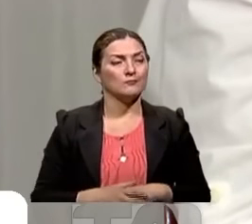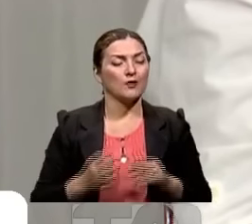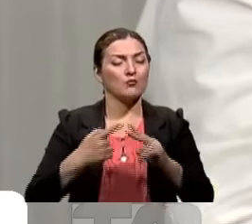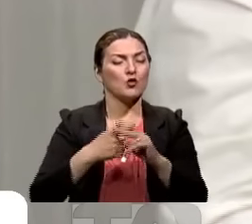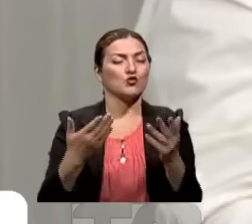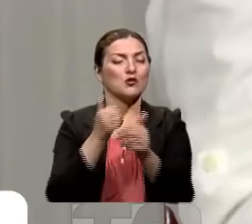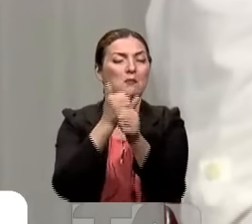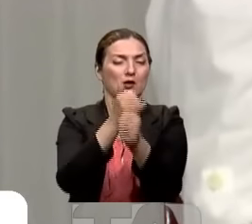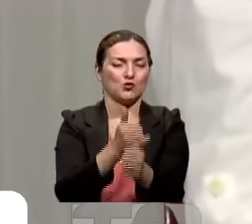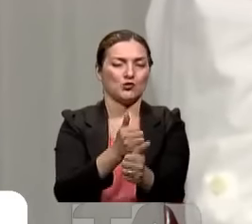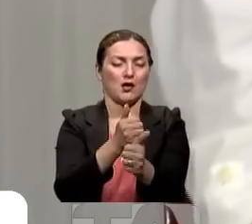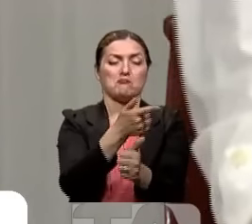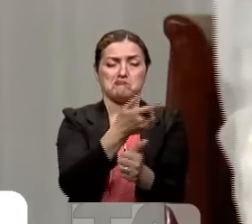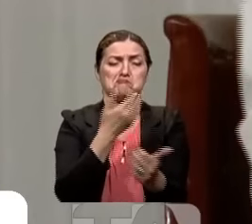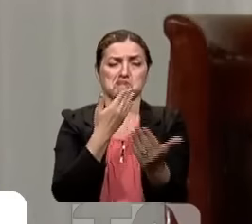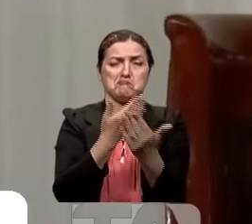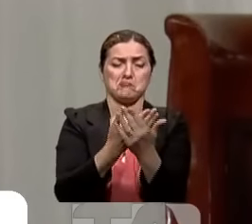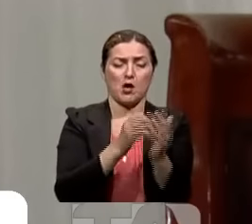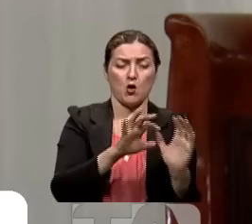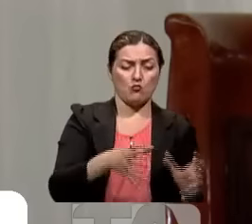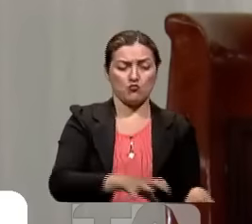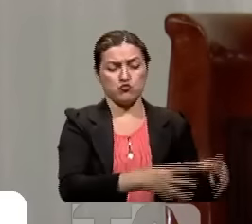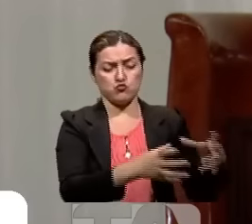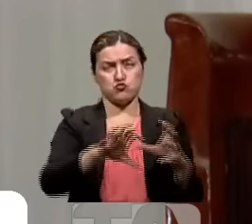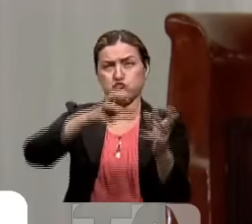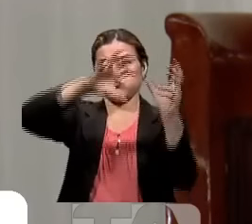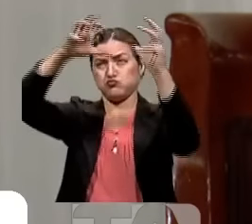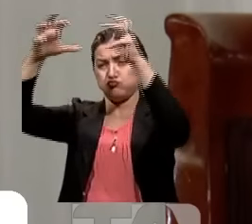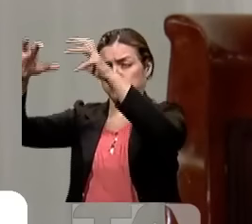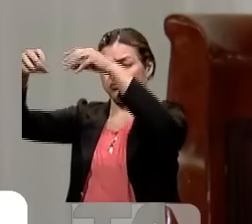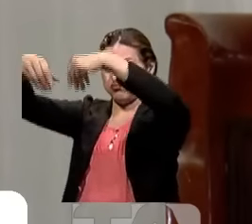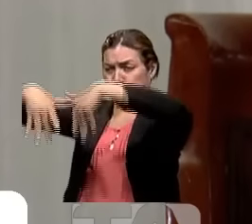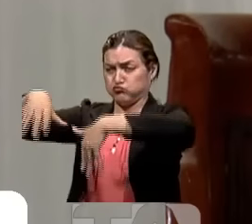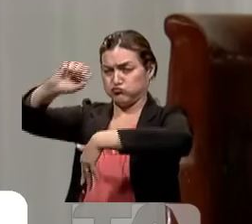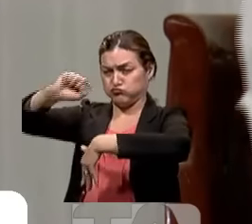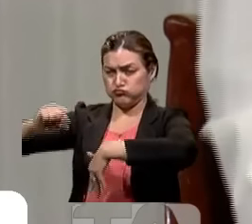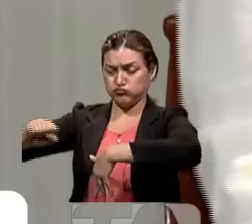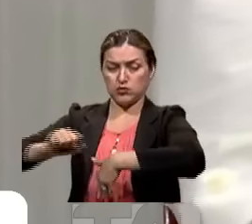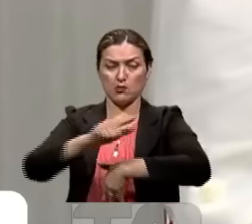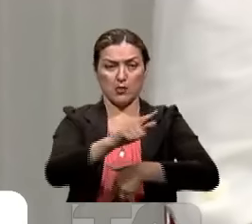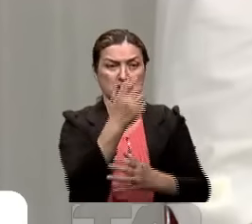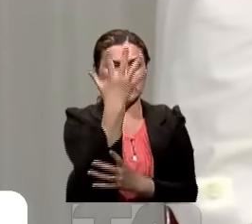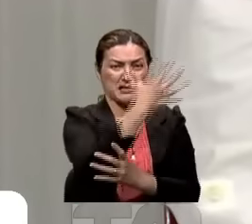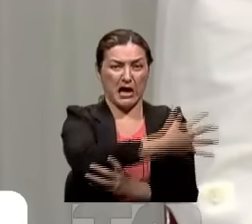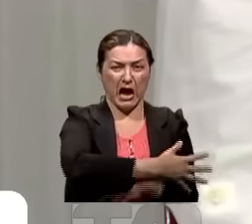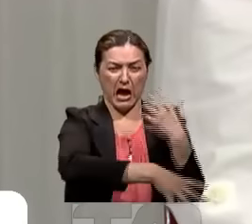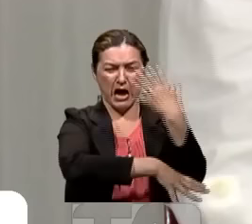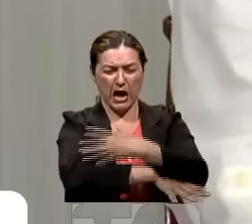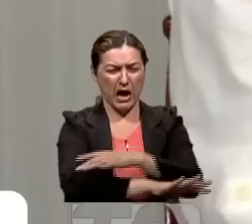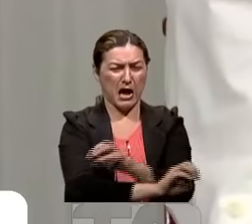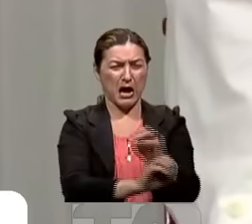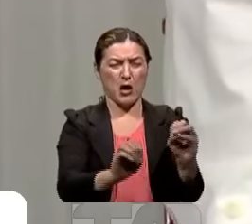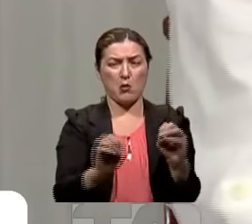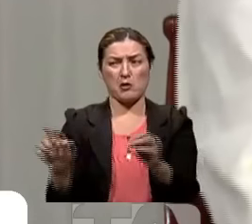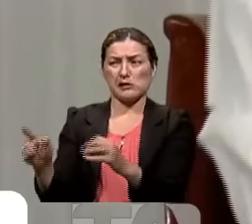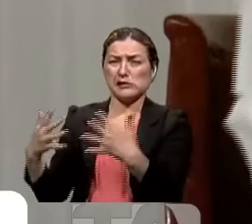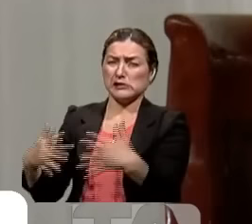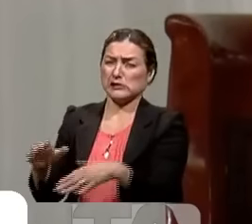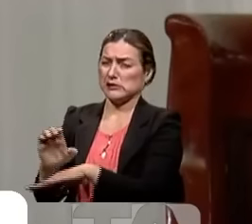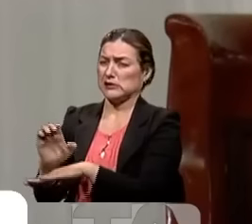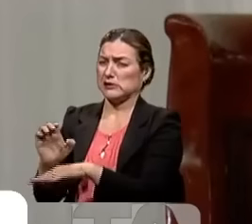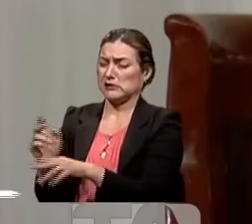la Amazonía. Es por esto que si la selva amazónica se extingue, tendremos que experimentar consecuencias muy graves en el